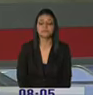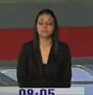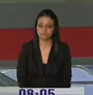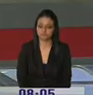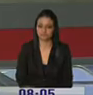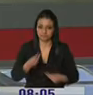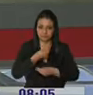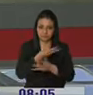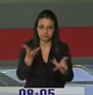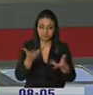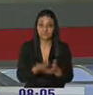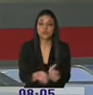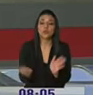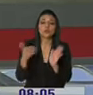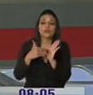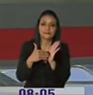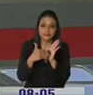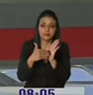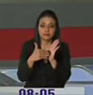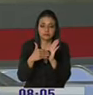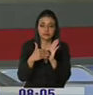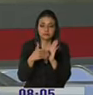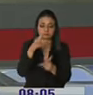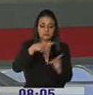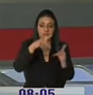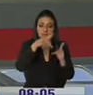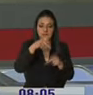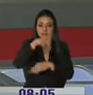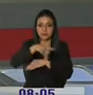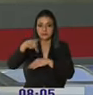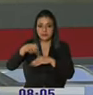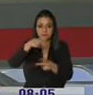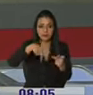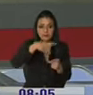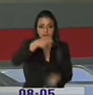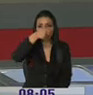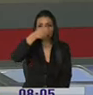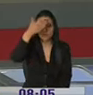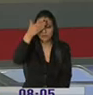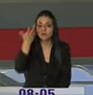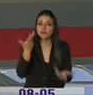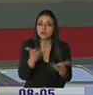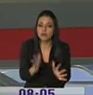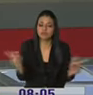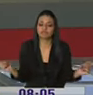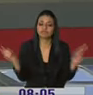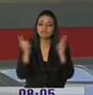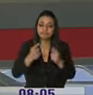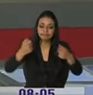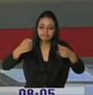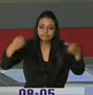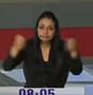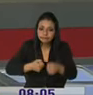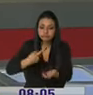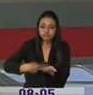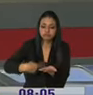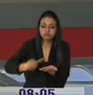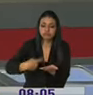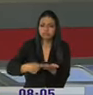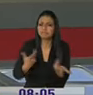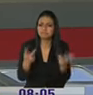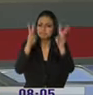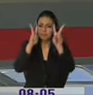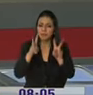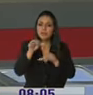Vamos a contarles ahora que nuevamente los prefectos de Pichincha y Santo Domingo se reunirán para tratar las reformas al fideicomiso vigente